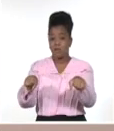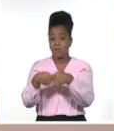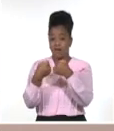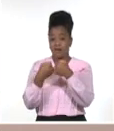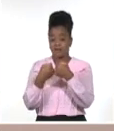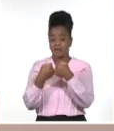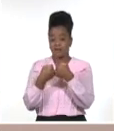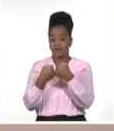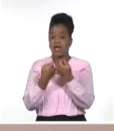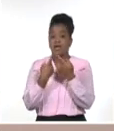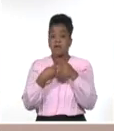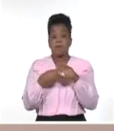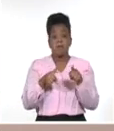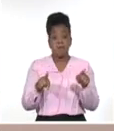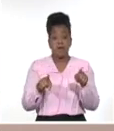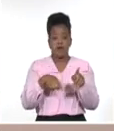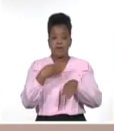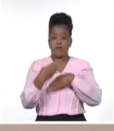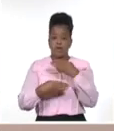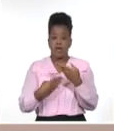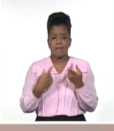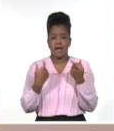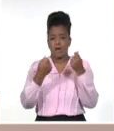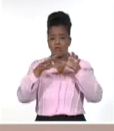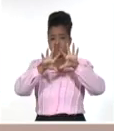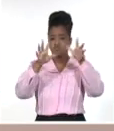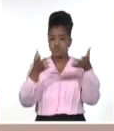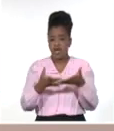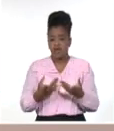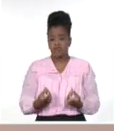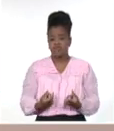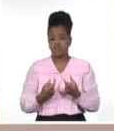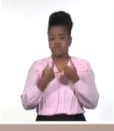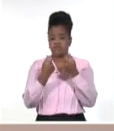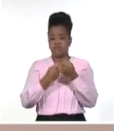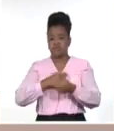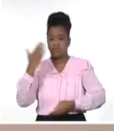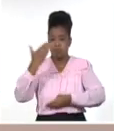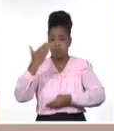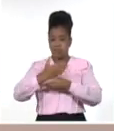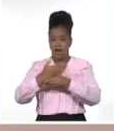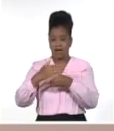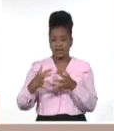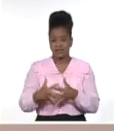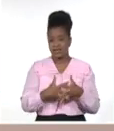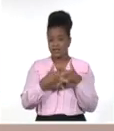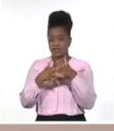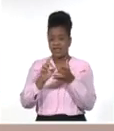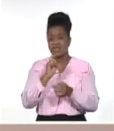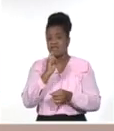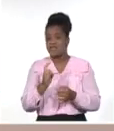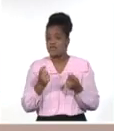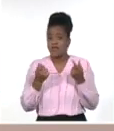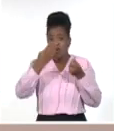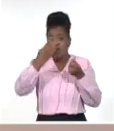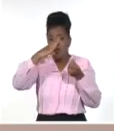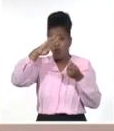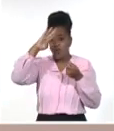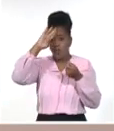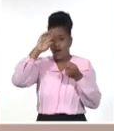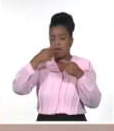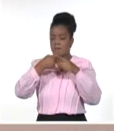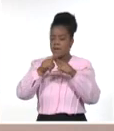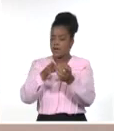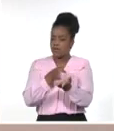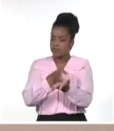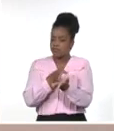crisis económica mundial, el incremento de los precios del petróleo, el recrudecimiento del bloqueo de los Estados Unidos y las dificultades financieras del país, se